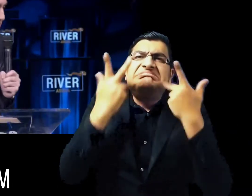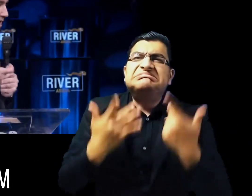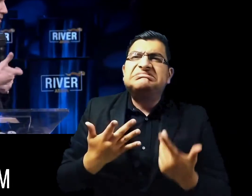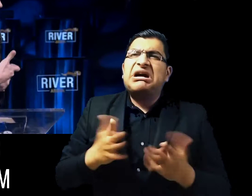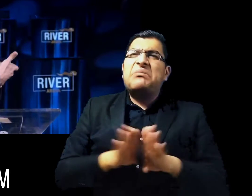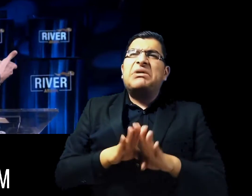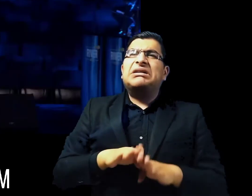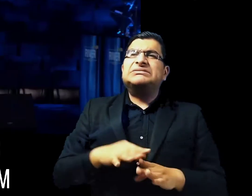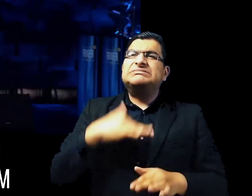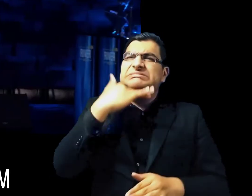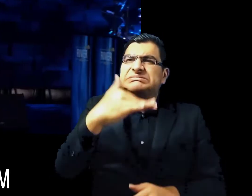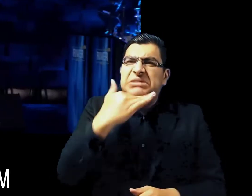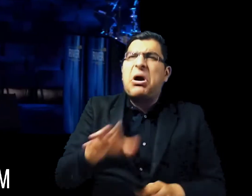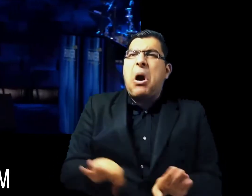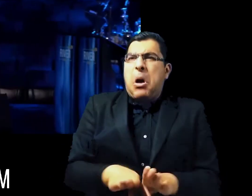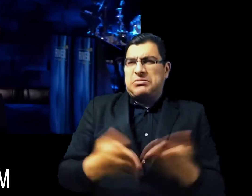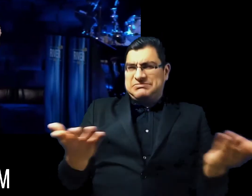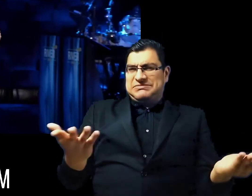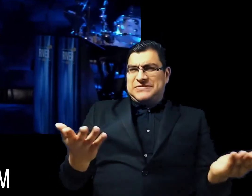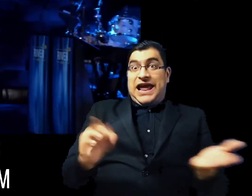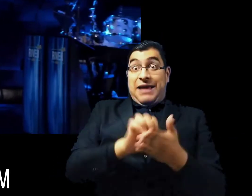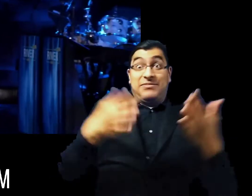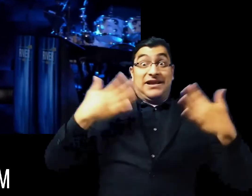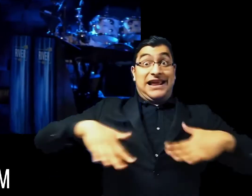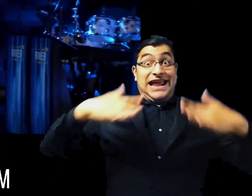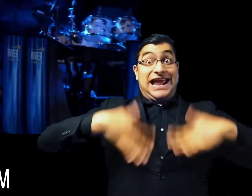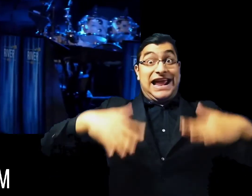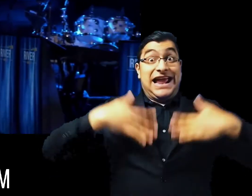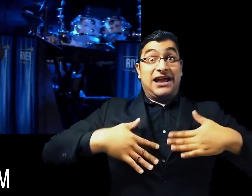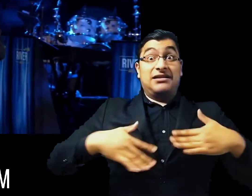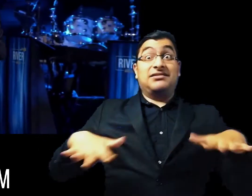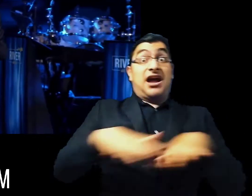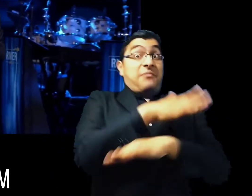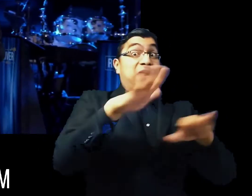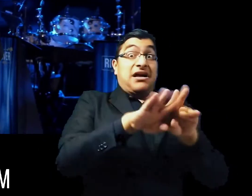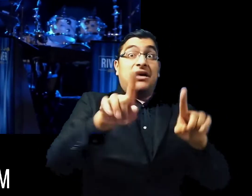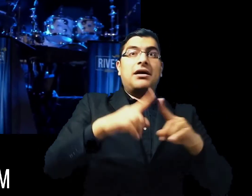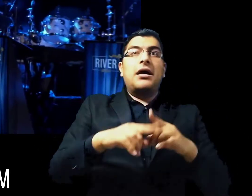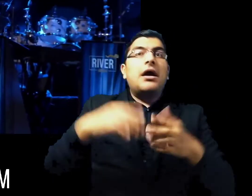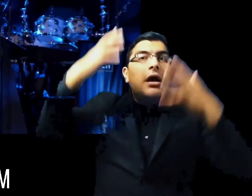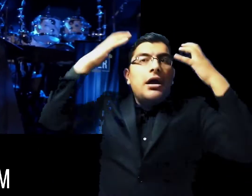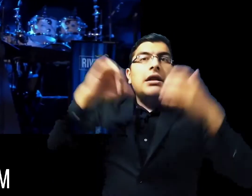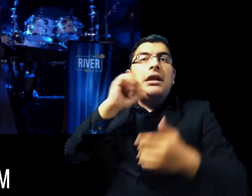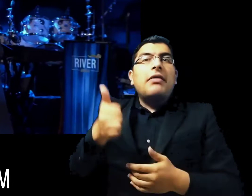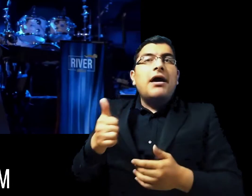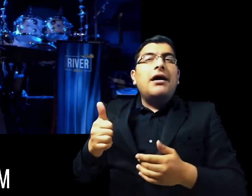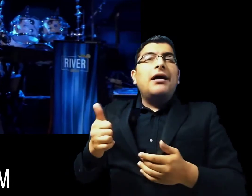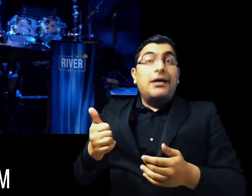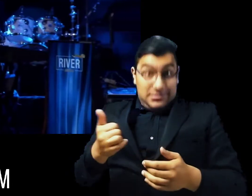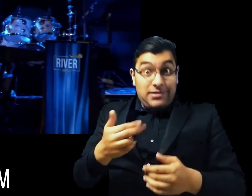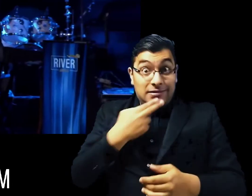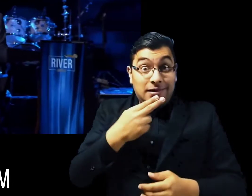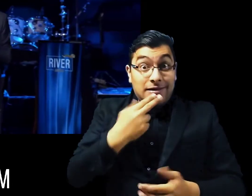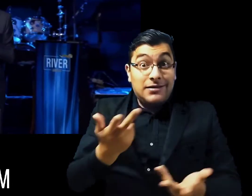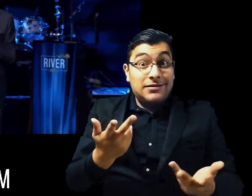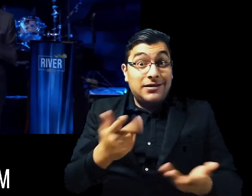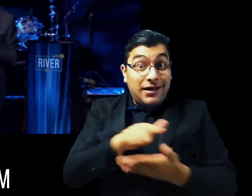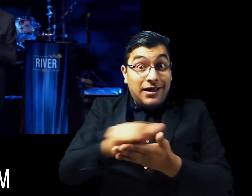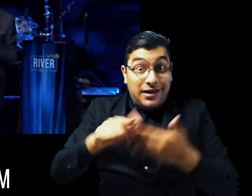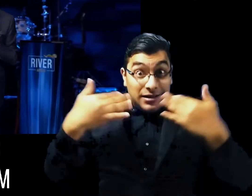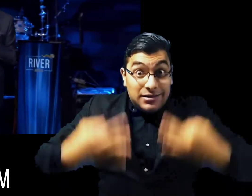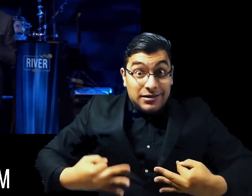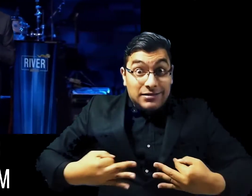¿De qué sirve cambiarnos la ropa cuando no nos damos un buen baño y nos higienizamos como debemos? O no nos higienizamos